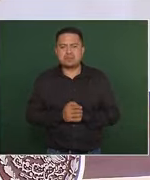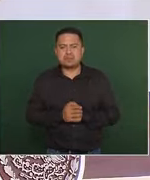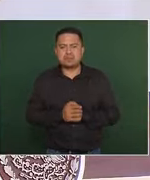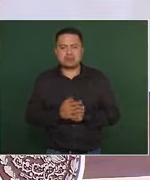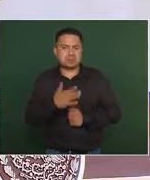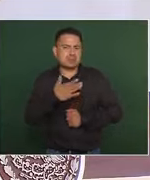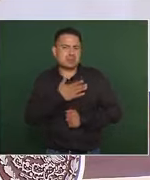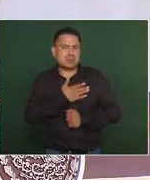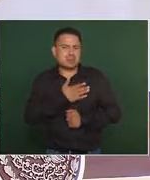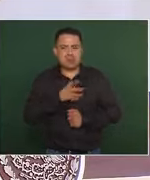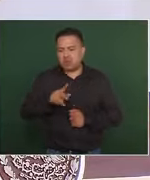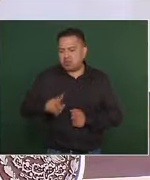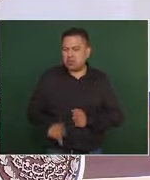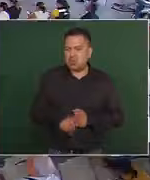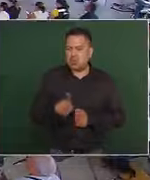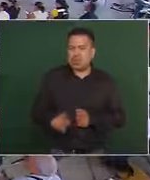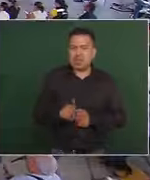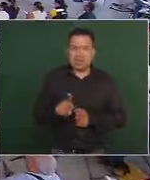nuestros pueblos.